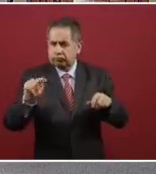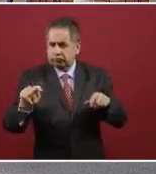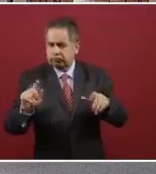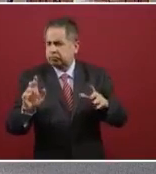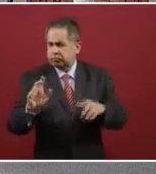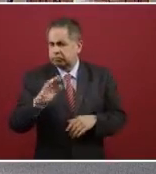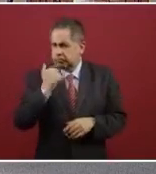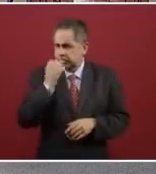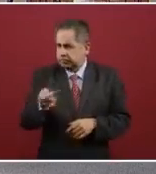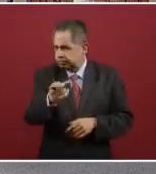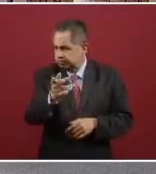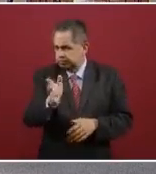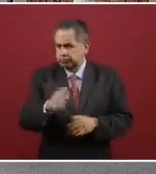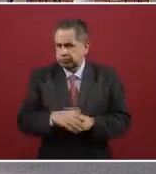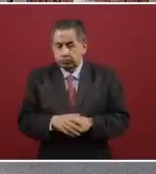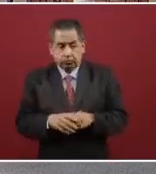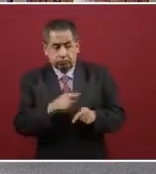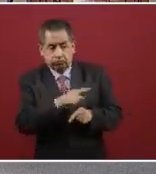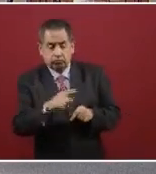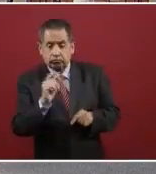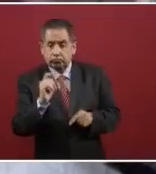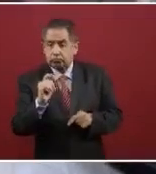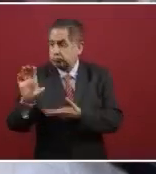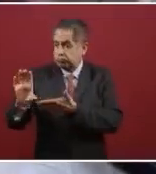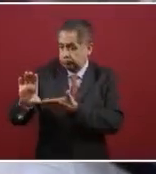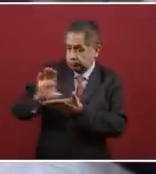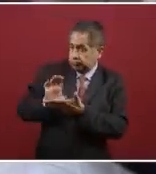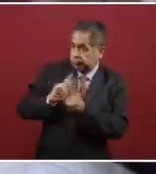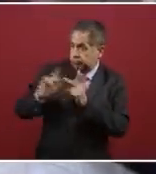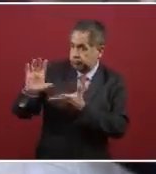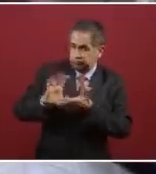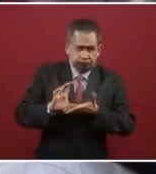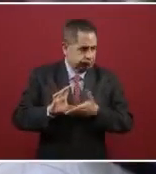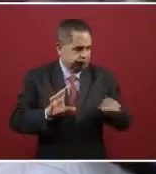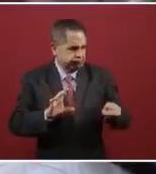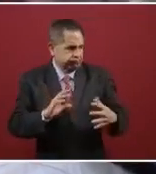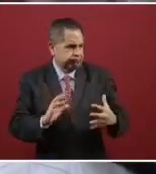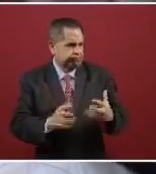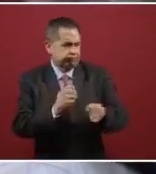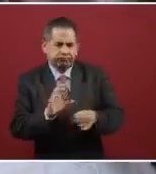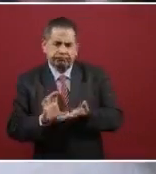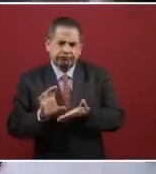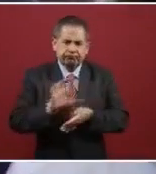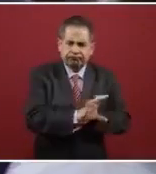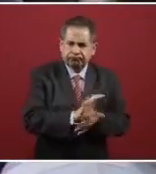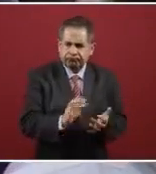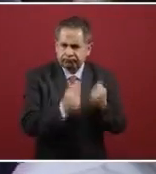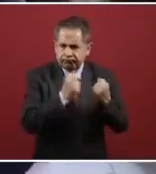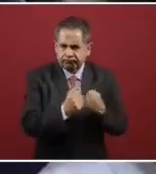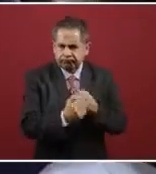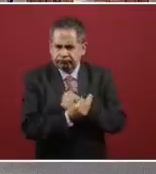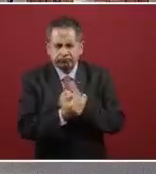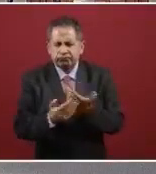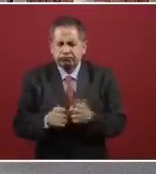se inició el rescate de algunas líneas aéreas? ¿Qué información tiene usted de eso? Esa es la primera.